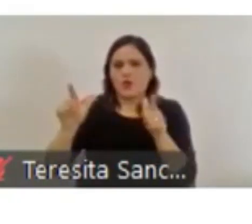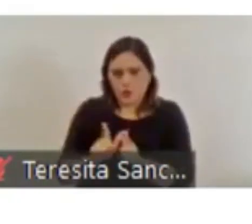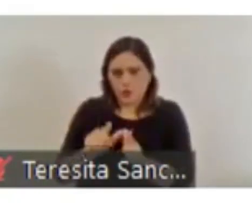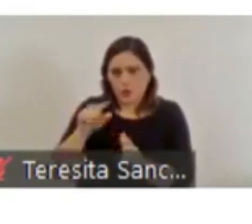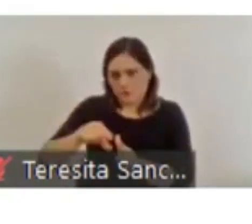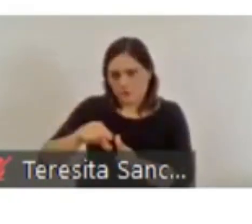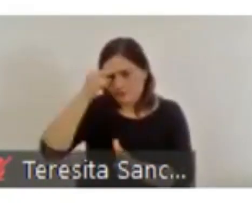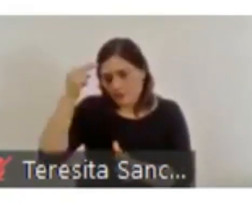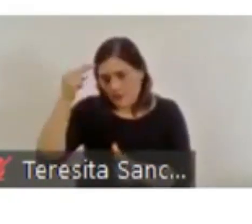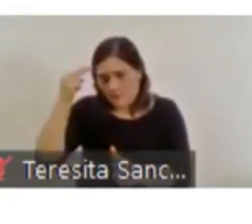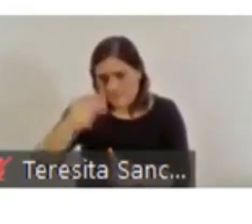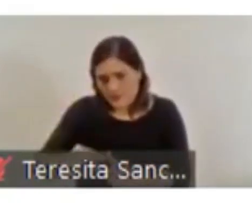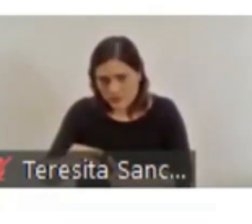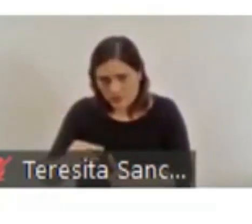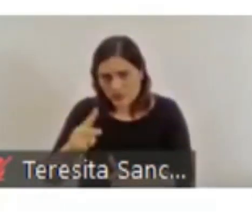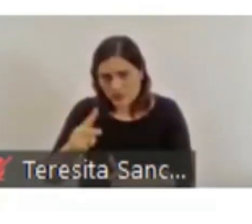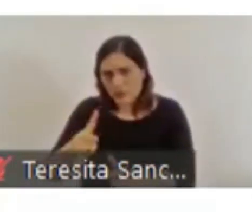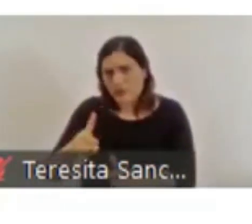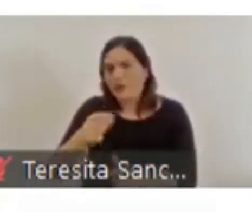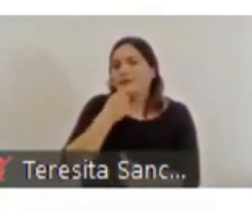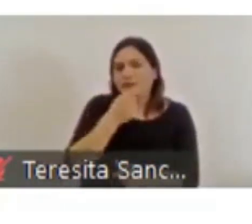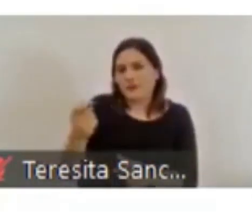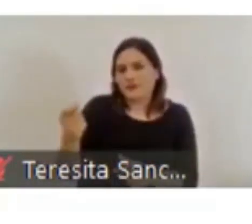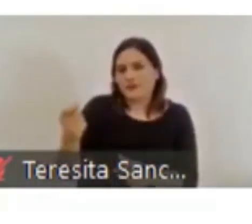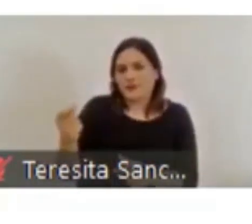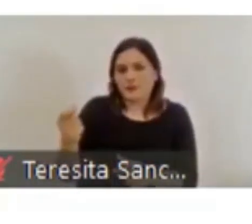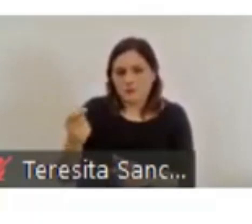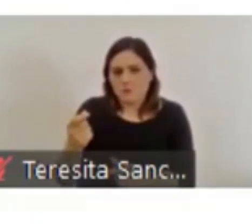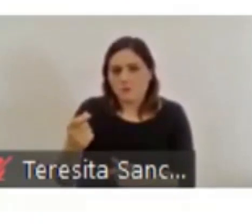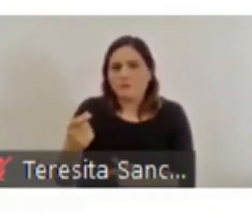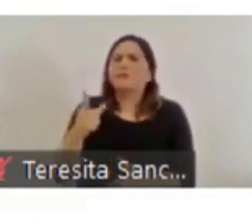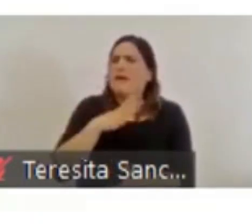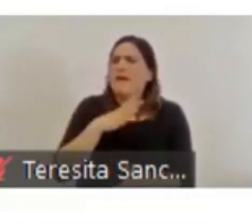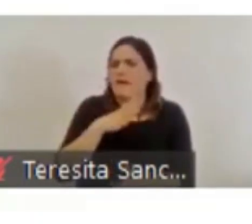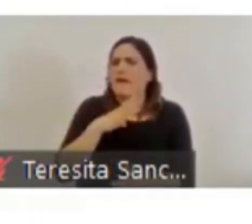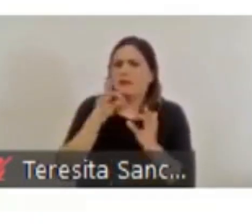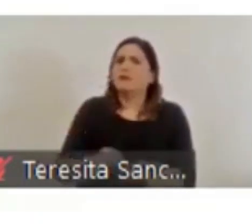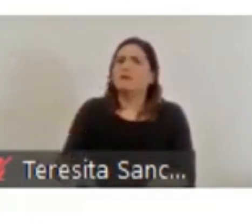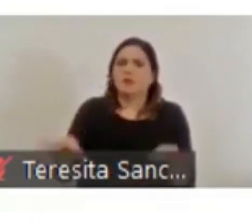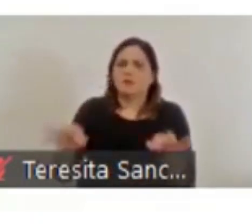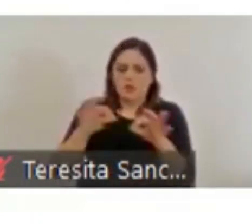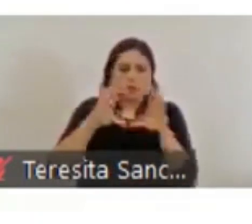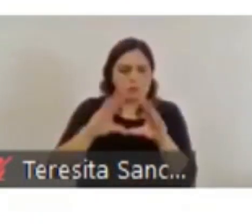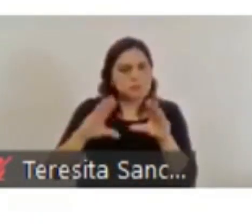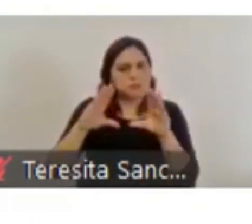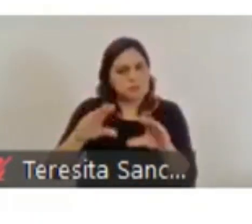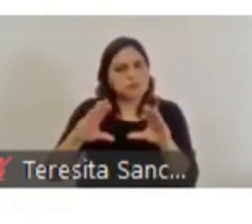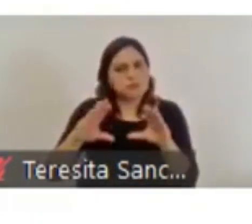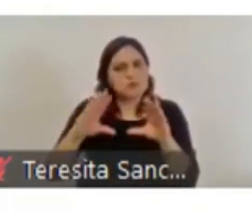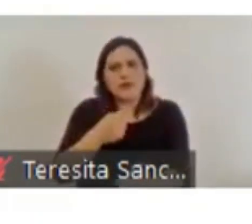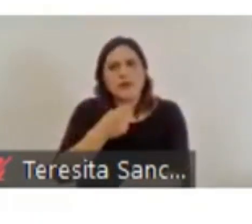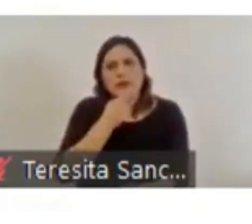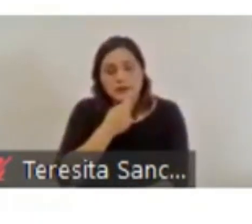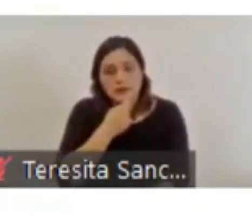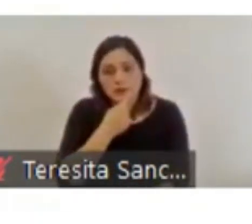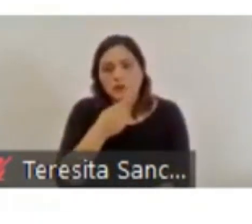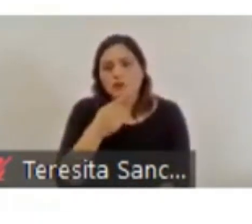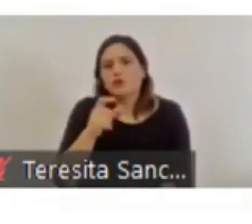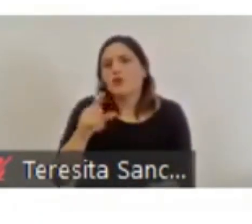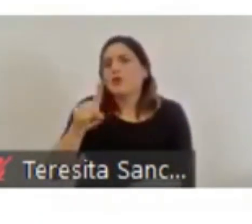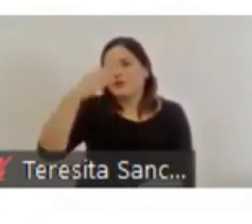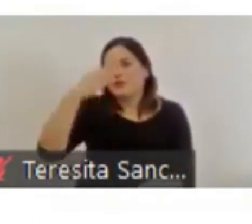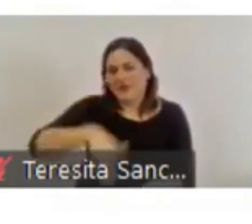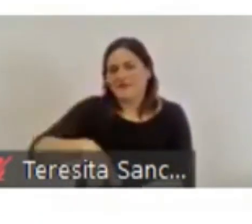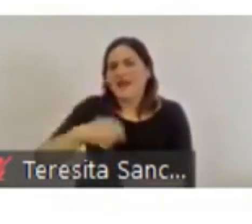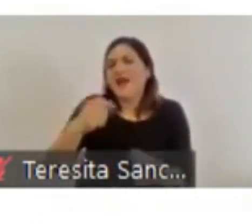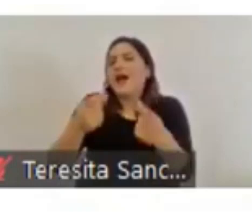muy, muy importantes en la formación de los pequeños, ¿no? Y bueno, quien ha sido scout, yo no